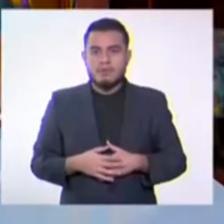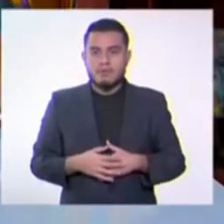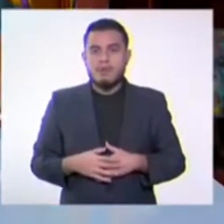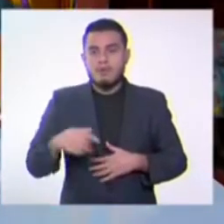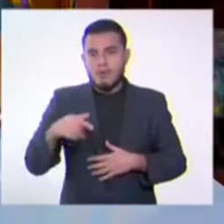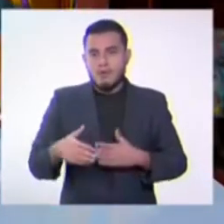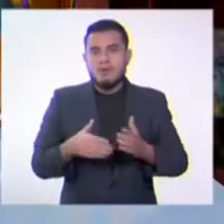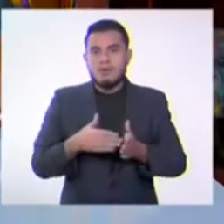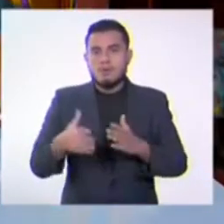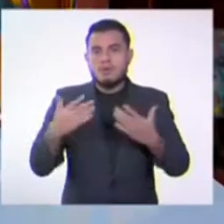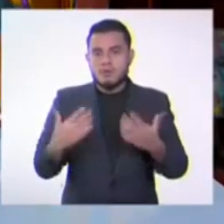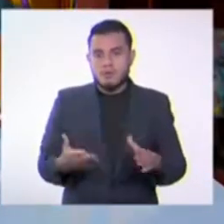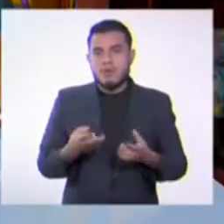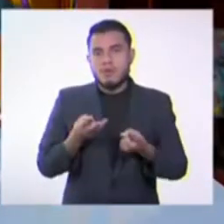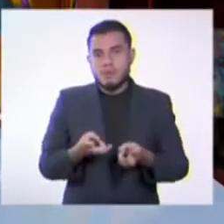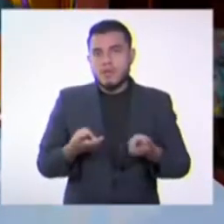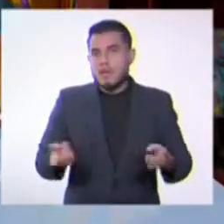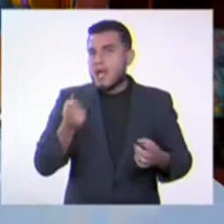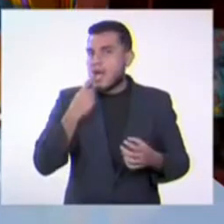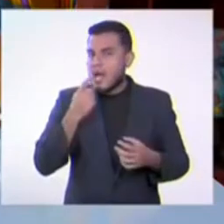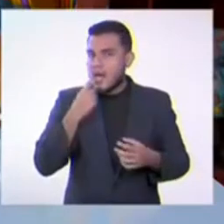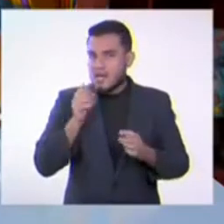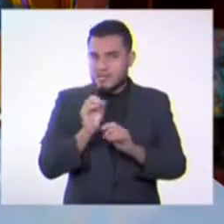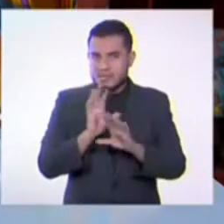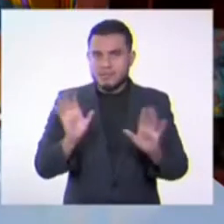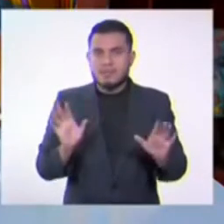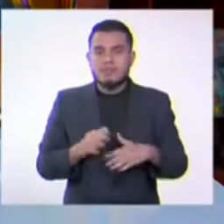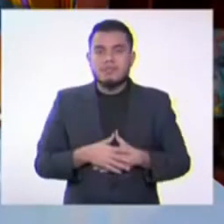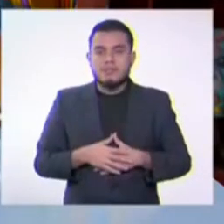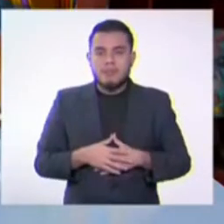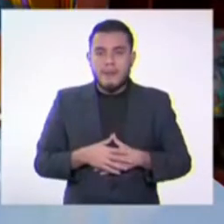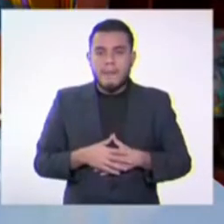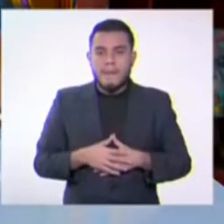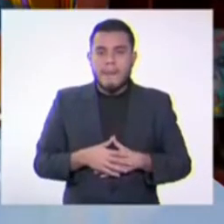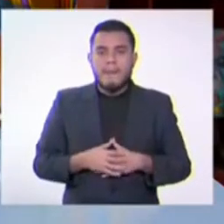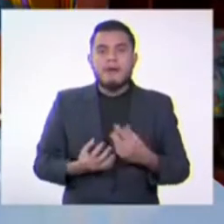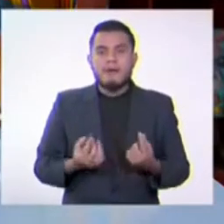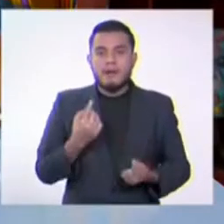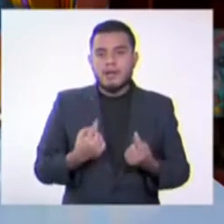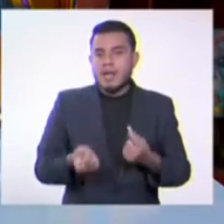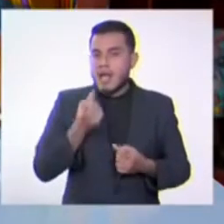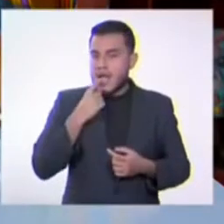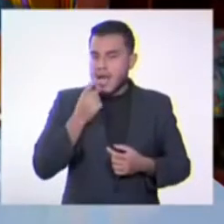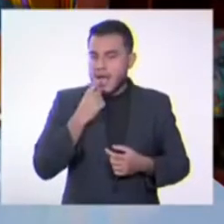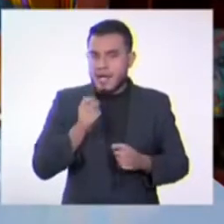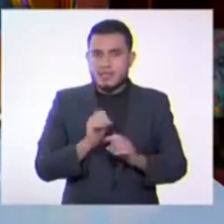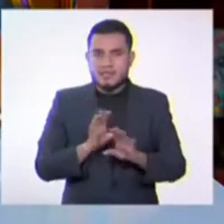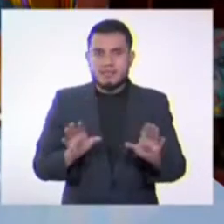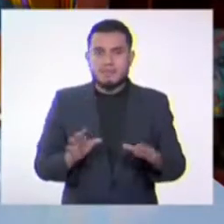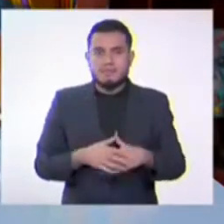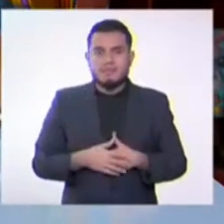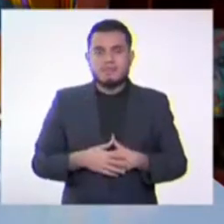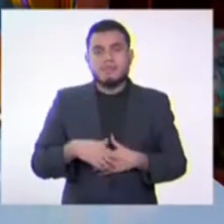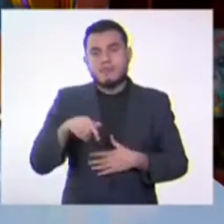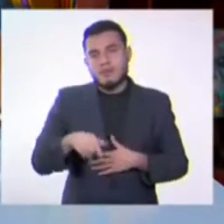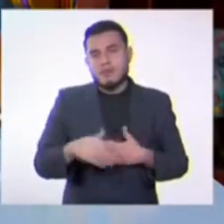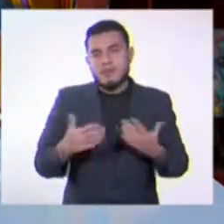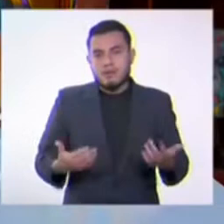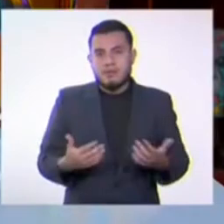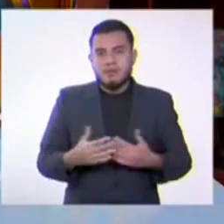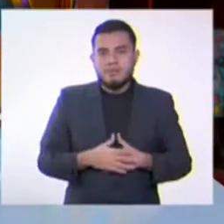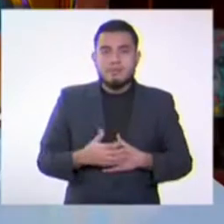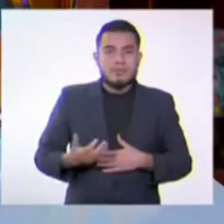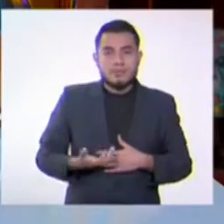Empecemos hablando de los materiales transparentes. ¿Cuáles son los materiales transparentes? En esencia, son